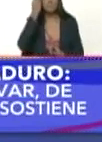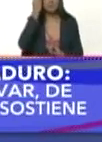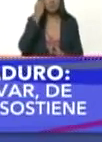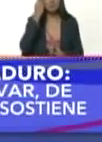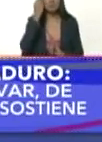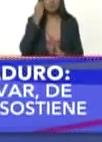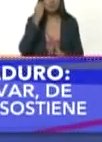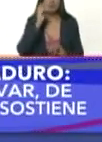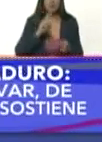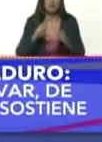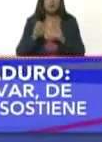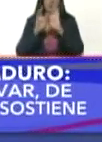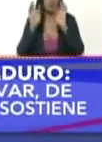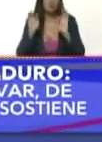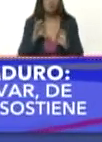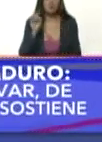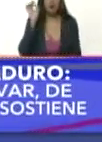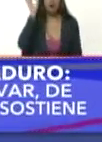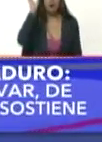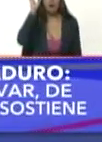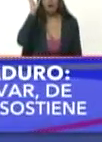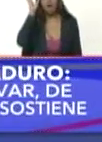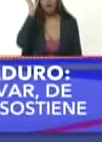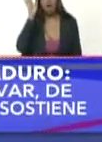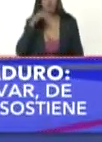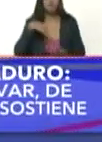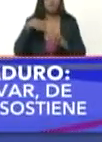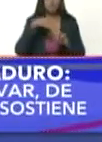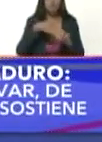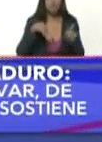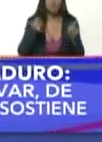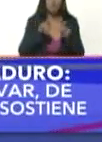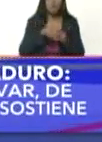y de las formas ideológicas de dominación